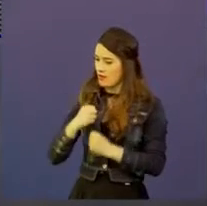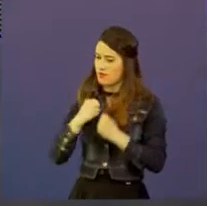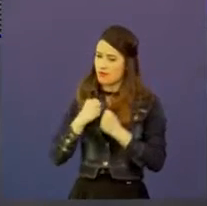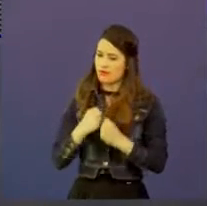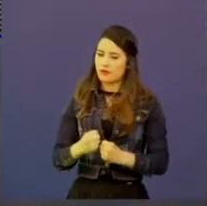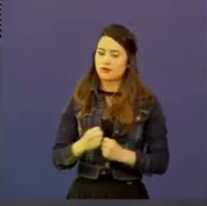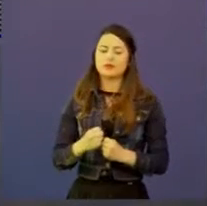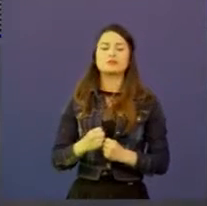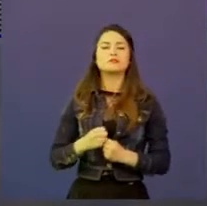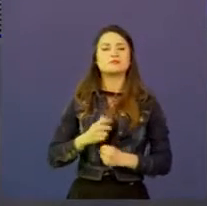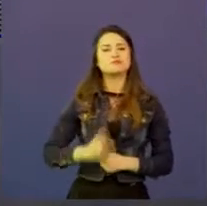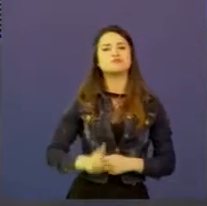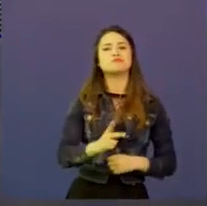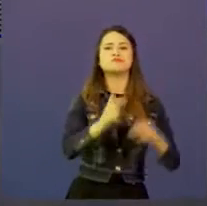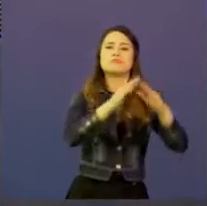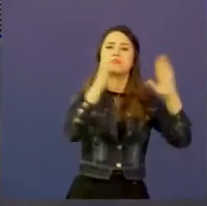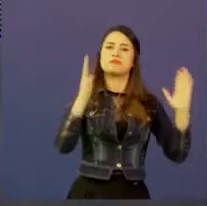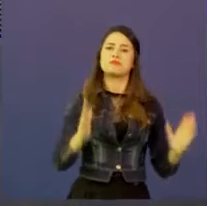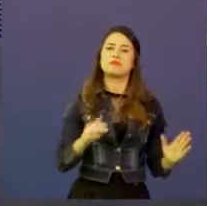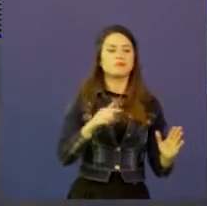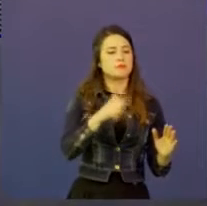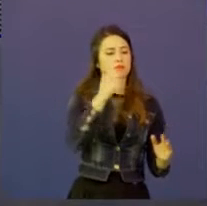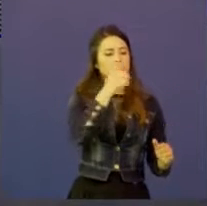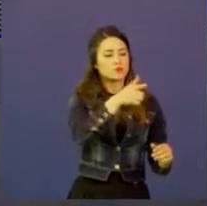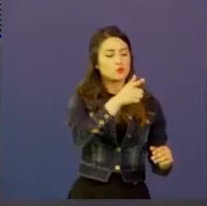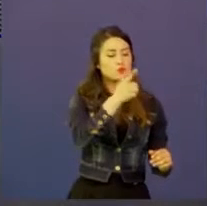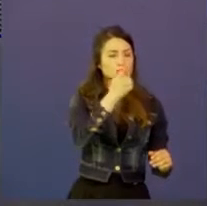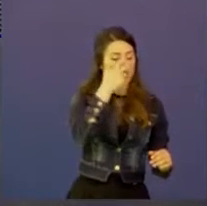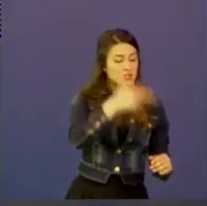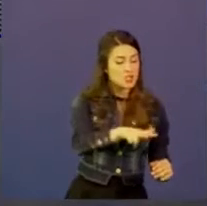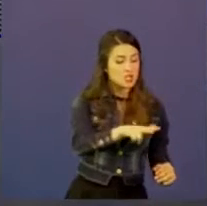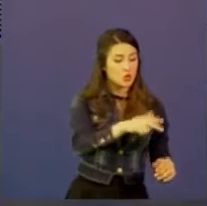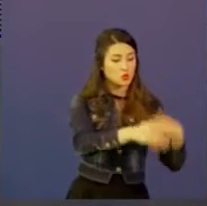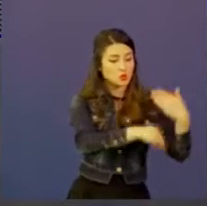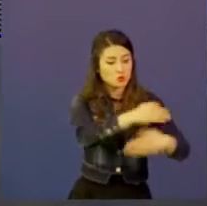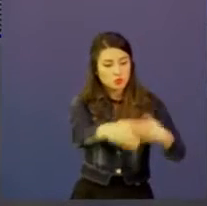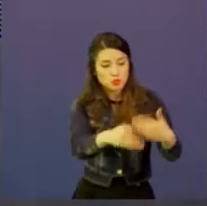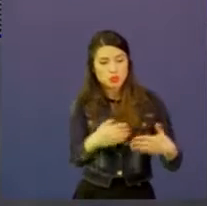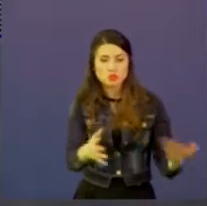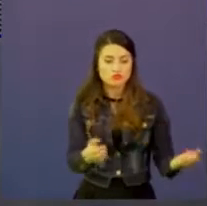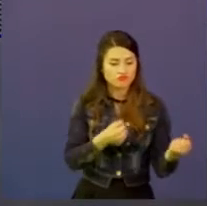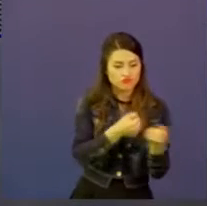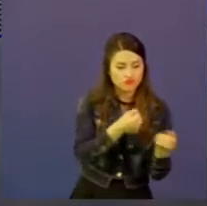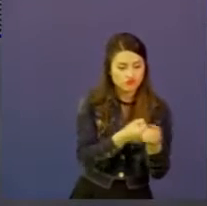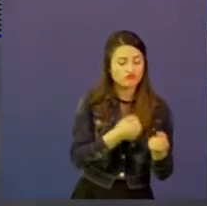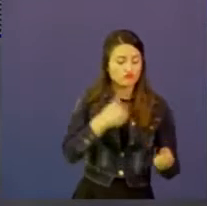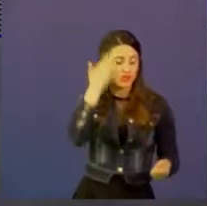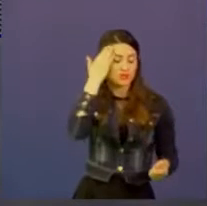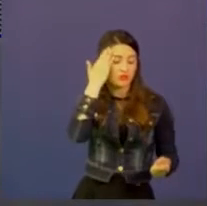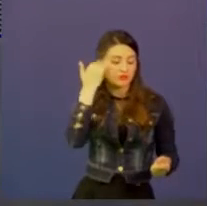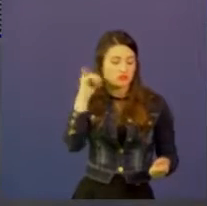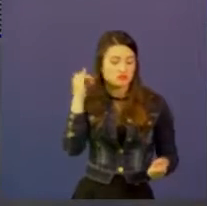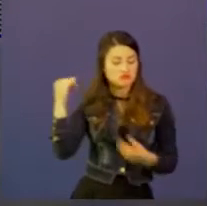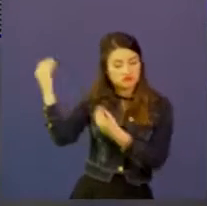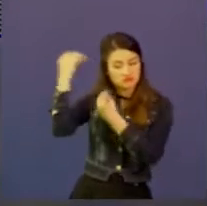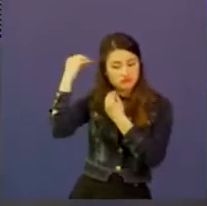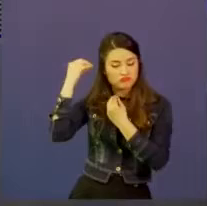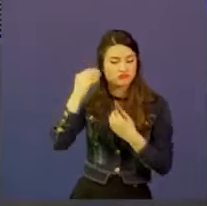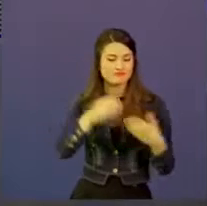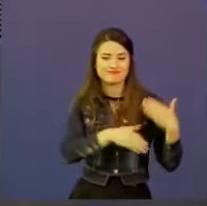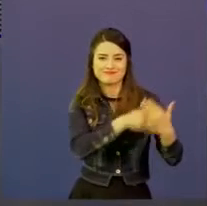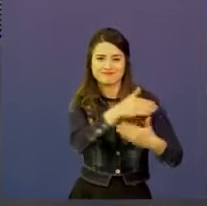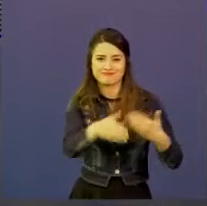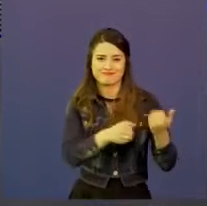y apoyar los procesos educativos de sus niños. Entonces, de verdad que es un ejercicio, por supuesto, estamos tratando, lo